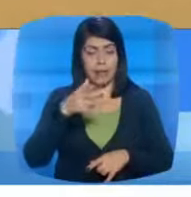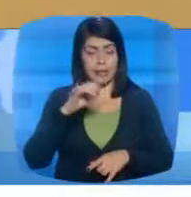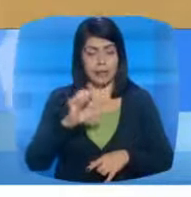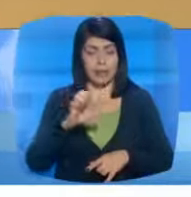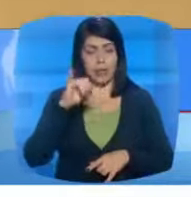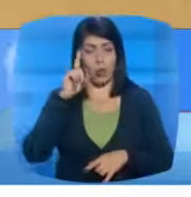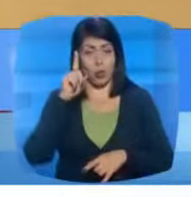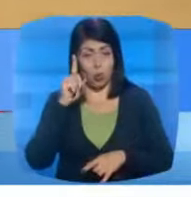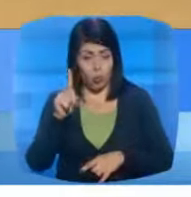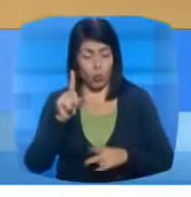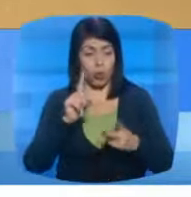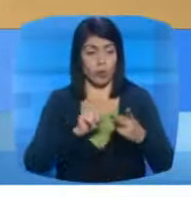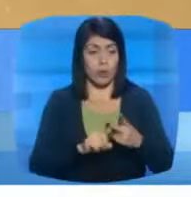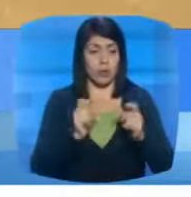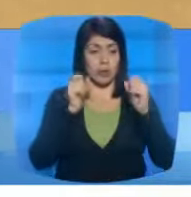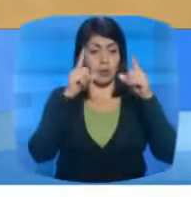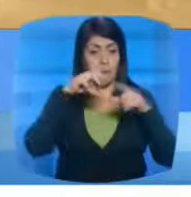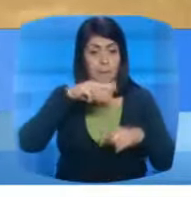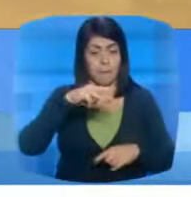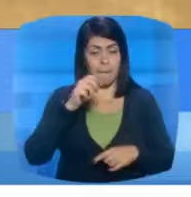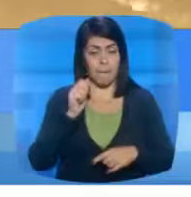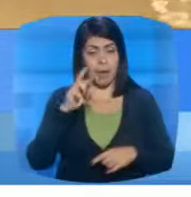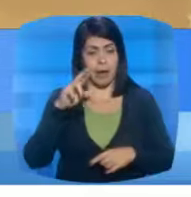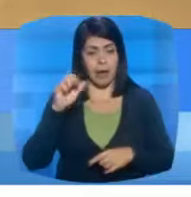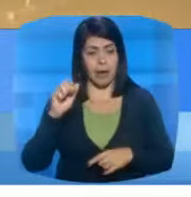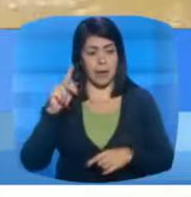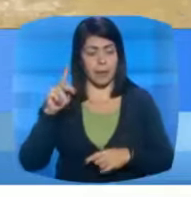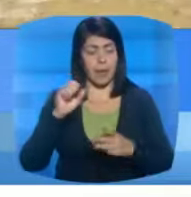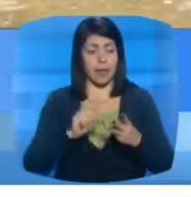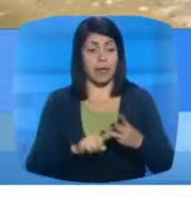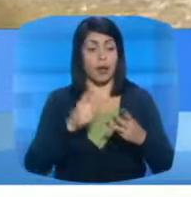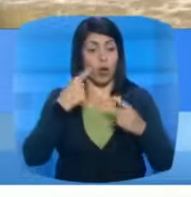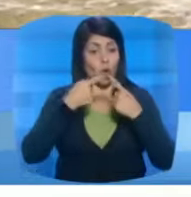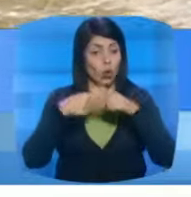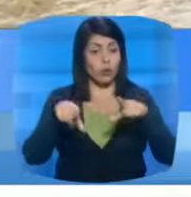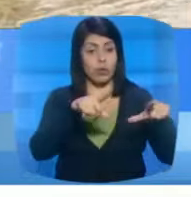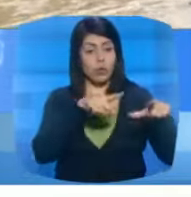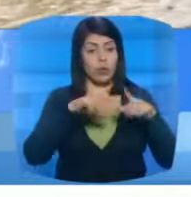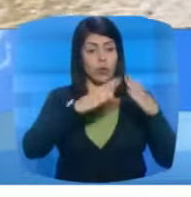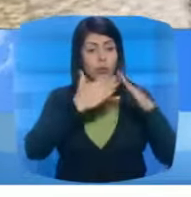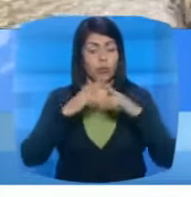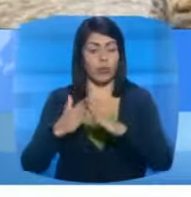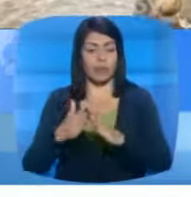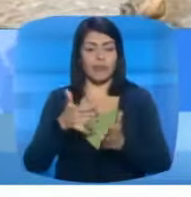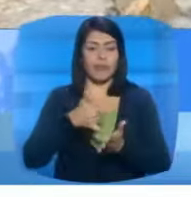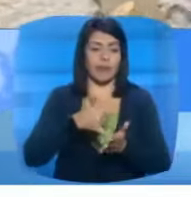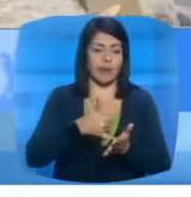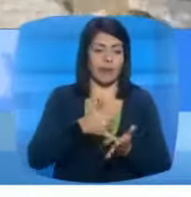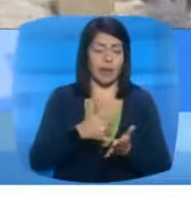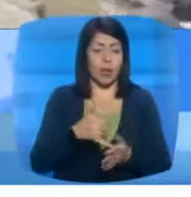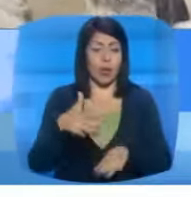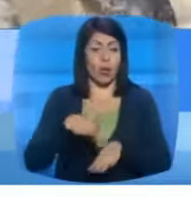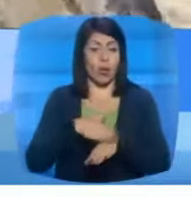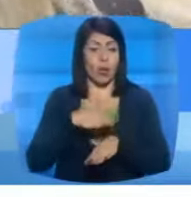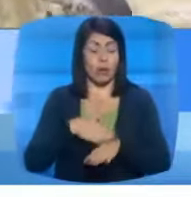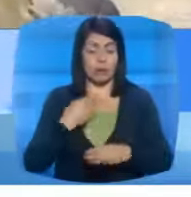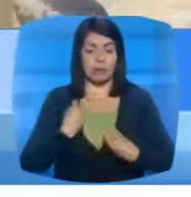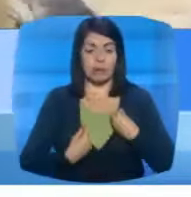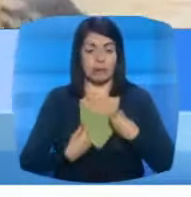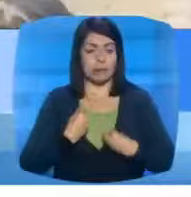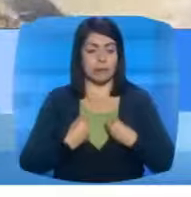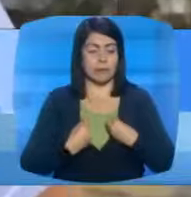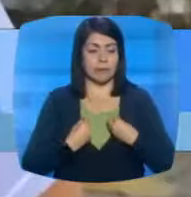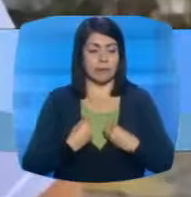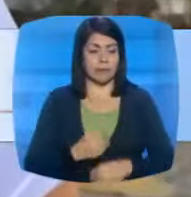Unido por Marapa, Despertar de Marapa y Amistad Bicentenaria. Las horas de este jueves fueron de gran angustia.